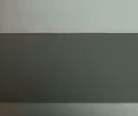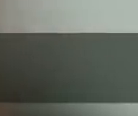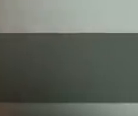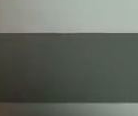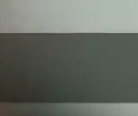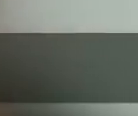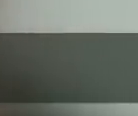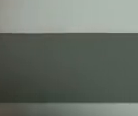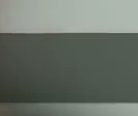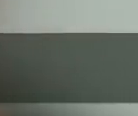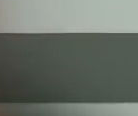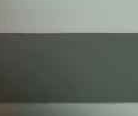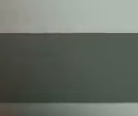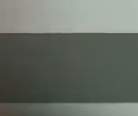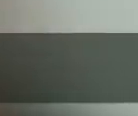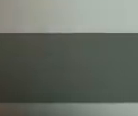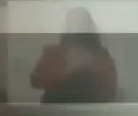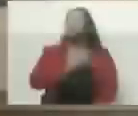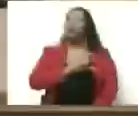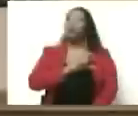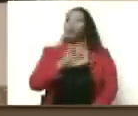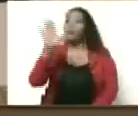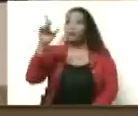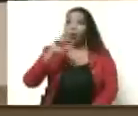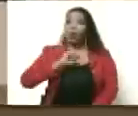encontraba donde mi mamá.